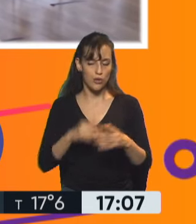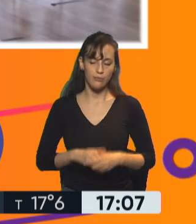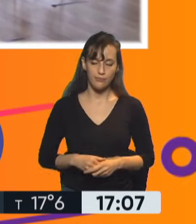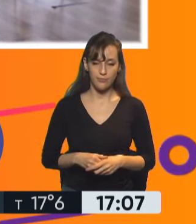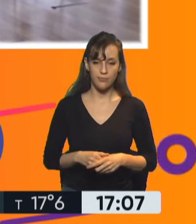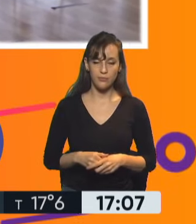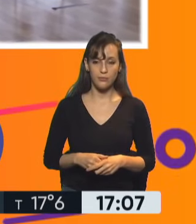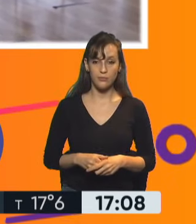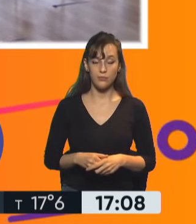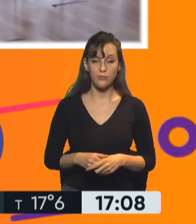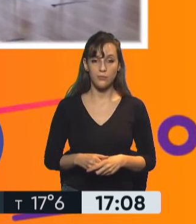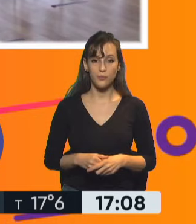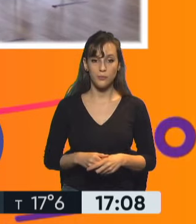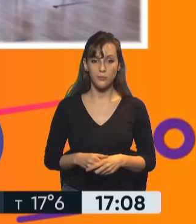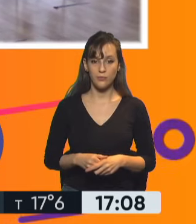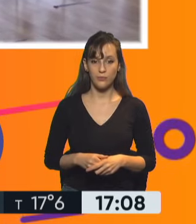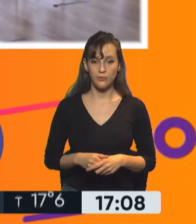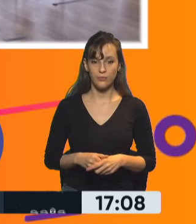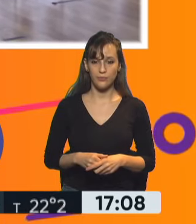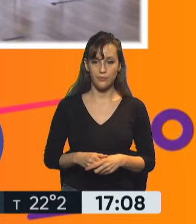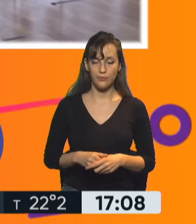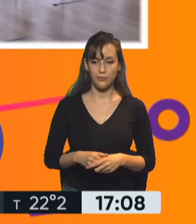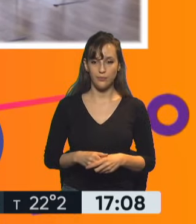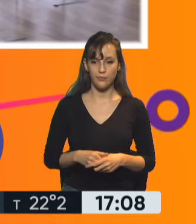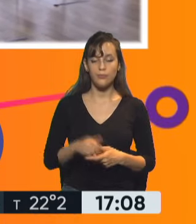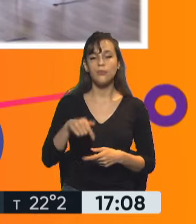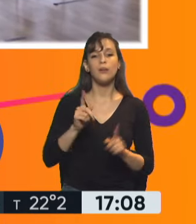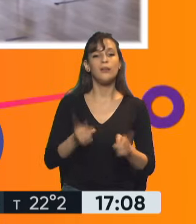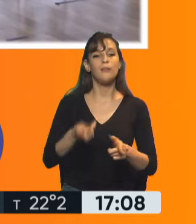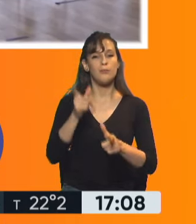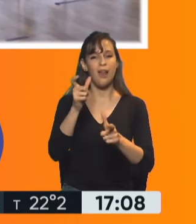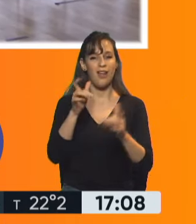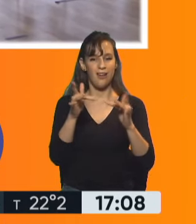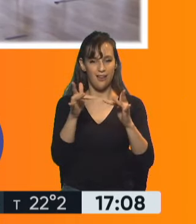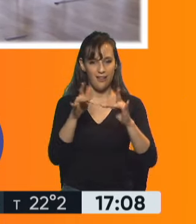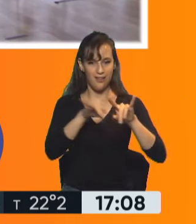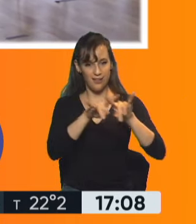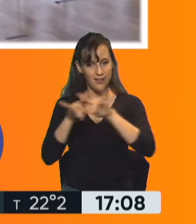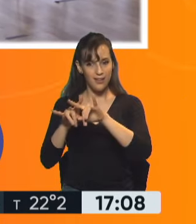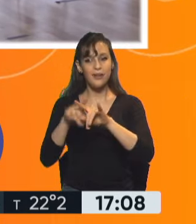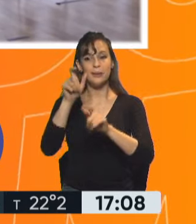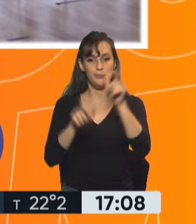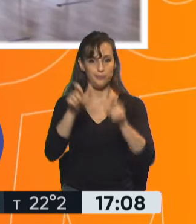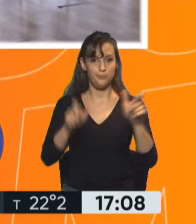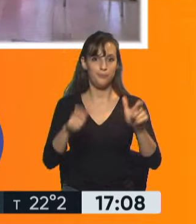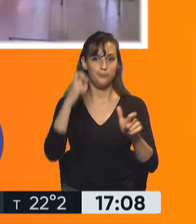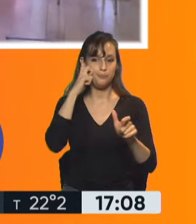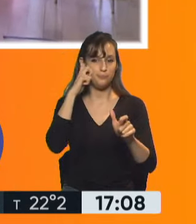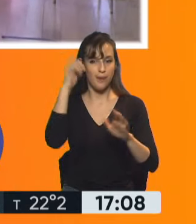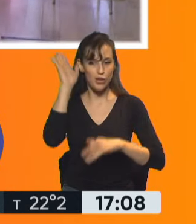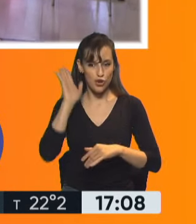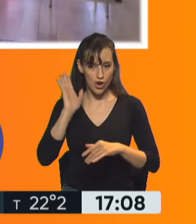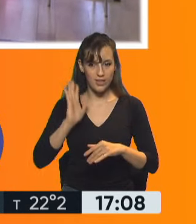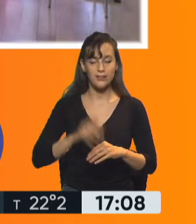el acompañamiento, ¿no? Esta plataforma para que los adultos mayores aprendan a utilizarla y a dar el curso. Sí, bueno, obviamente